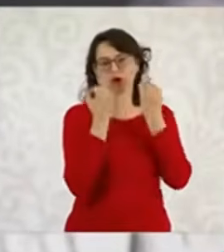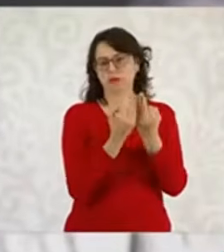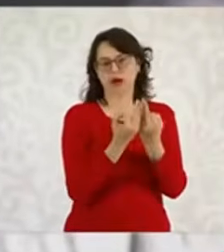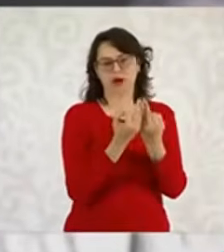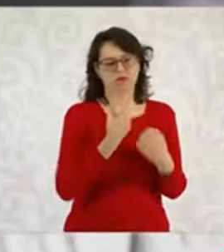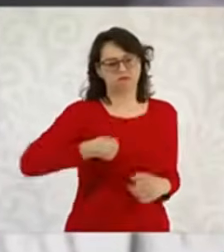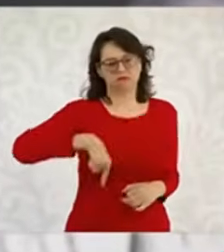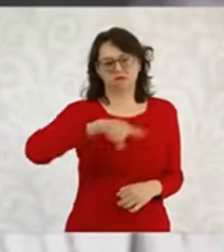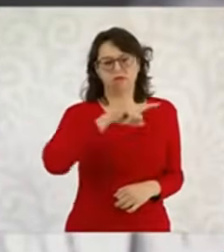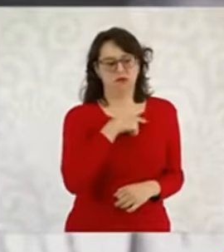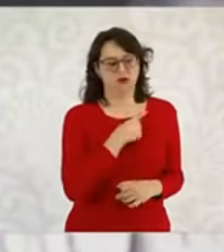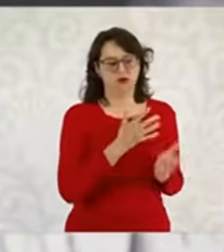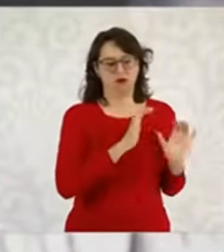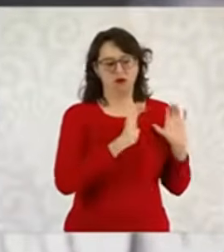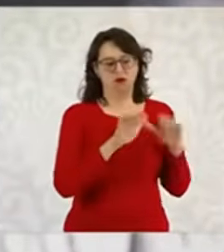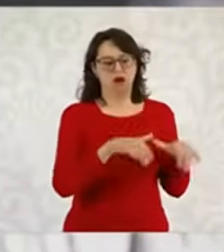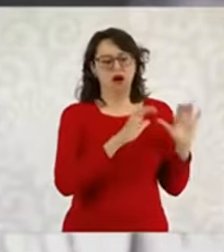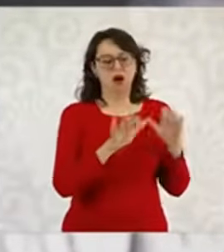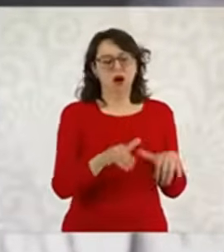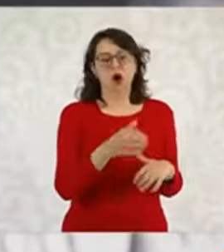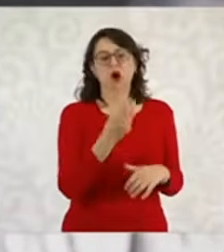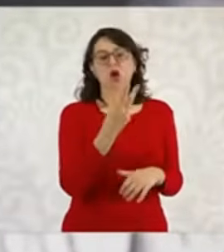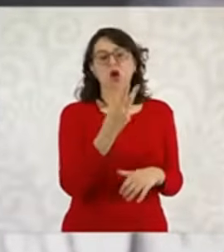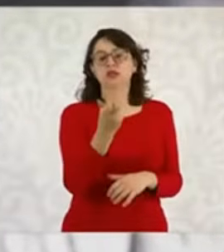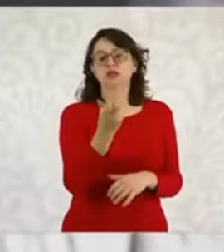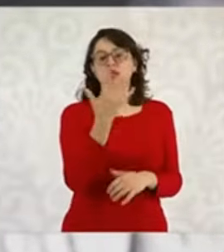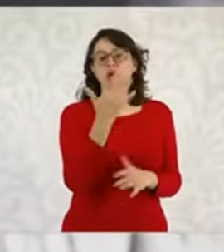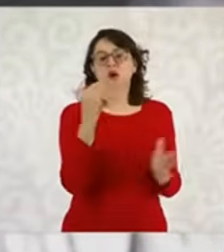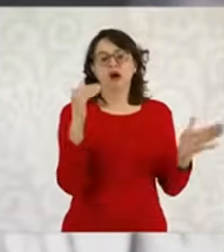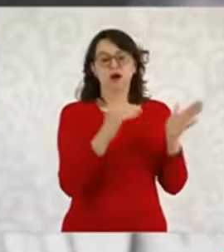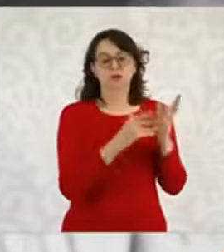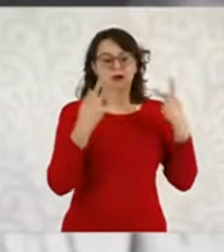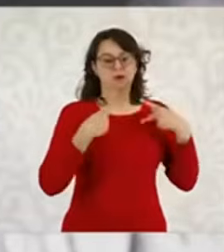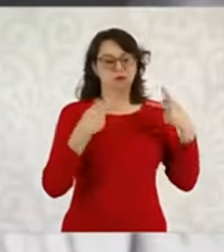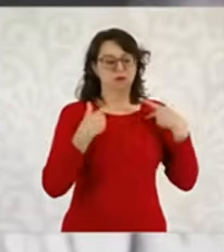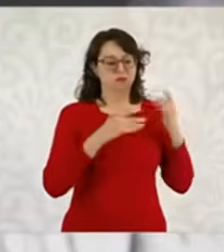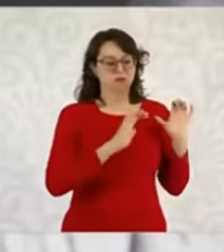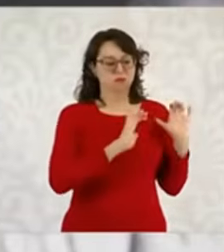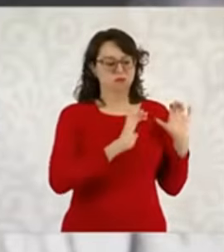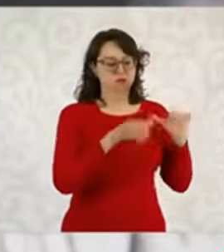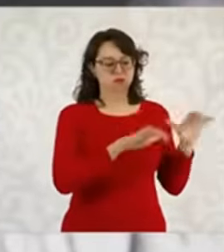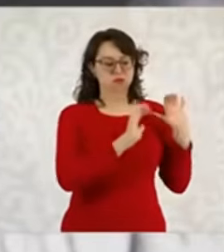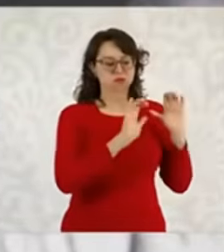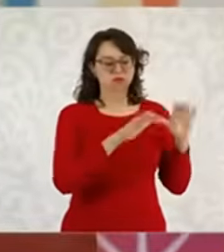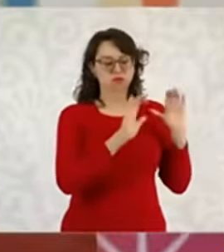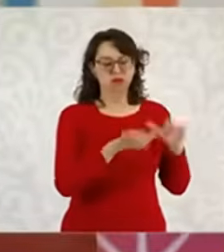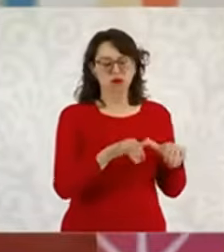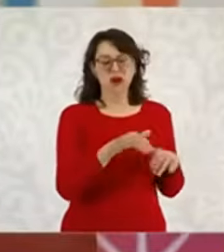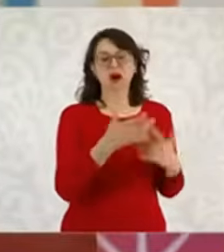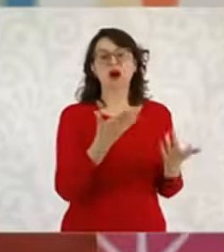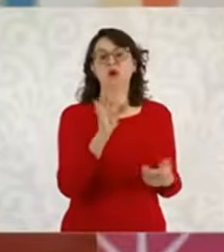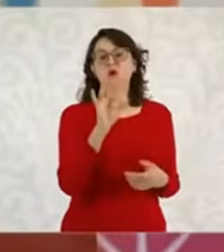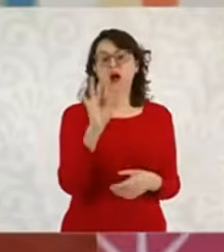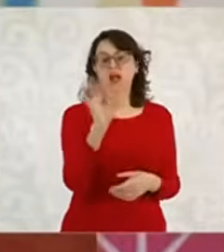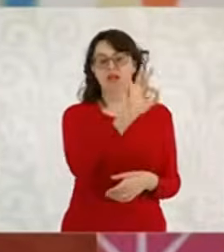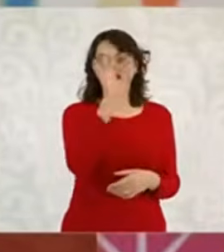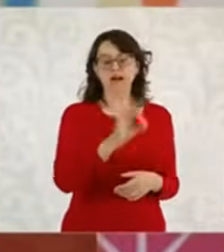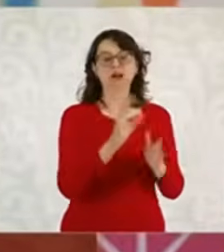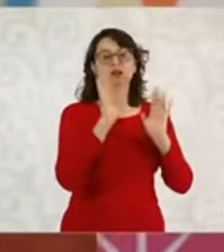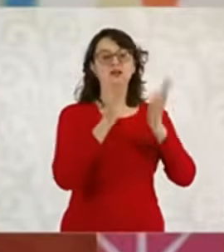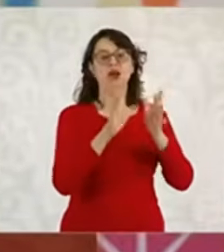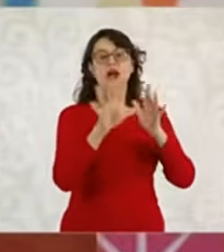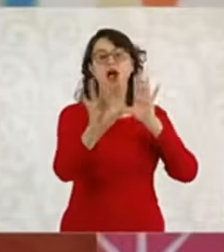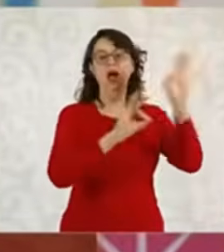el 40% de los inscritos, casi 250,000, decidieron ya a qué preparatoria van sin examen,